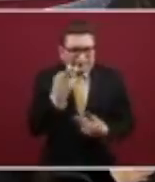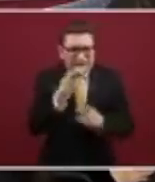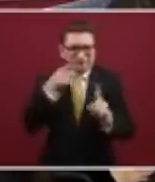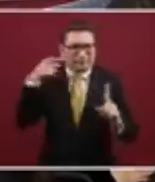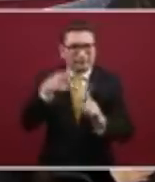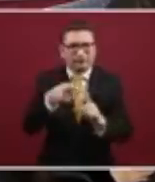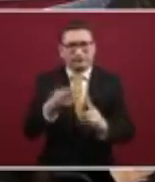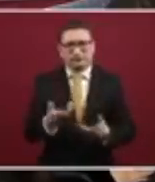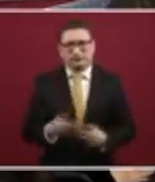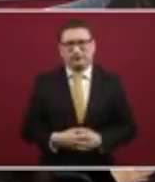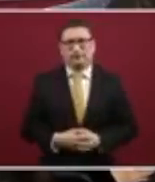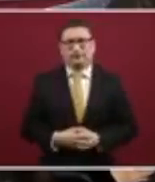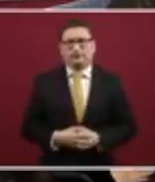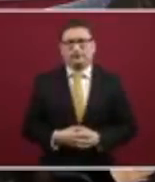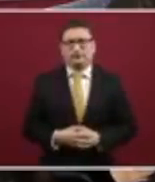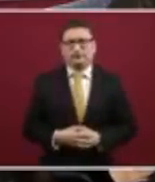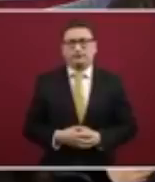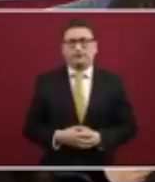también